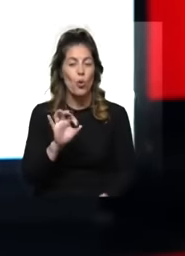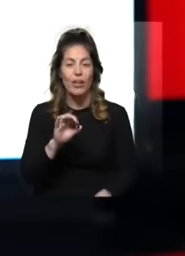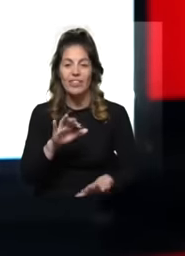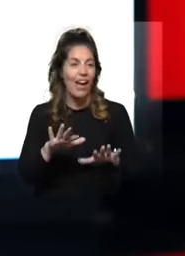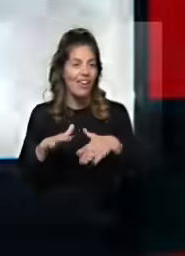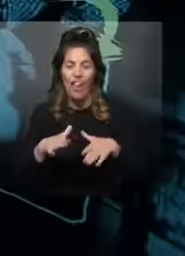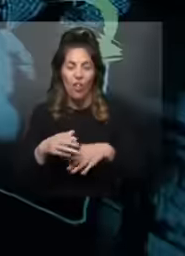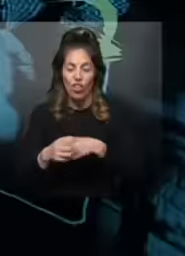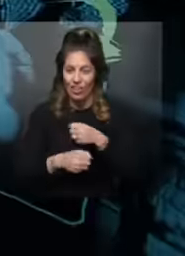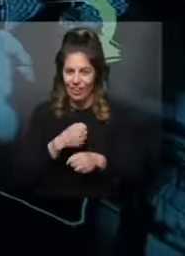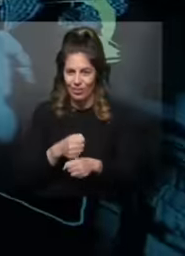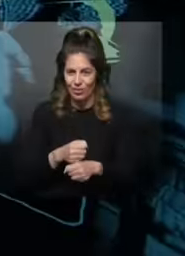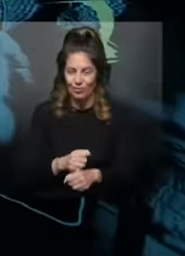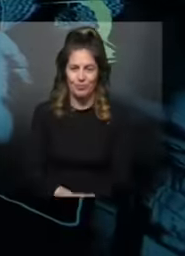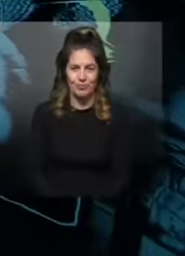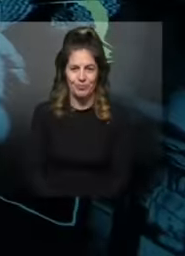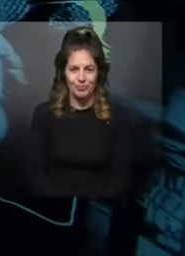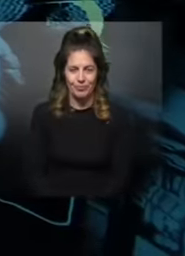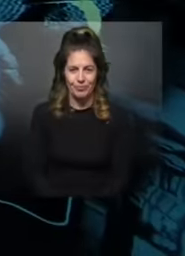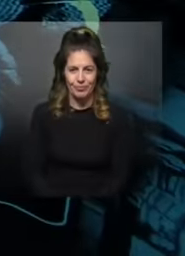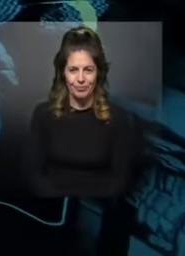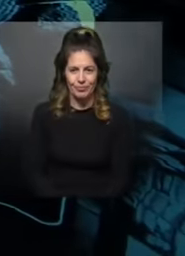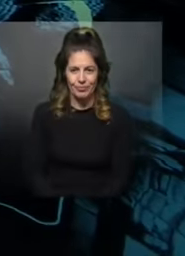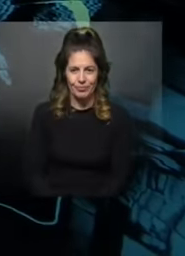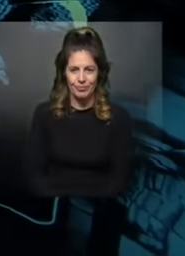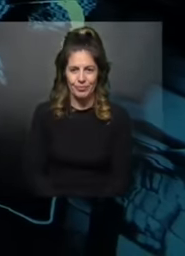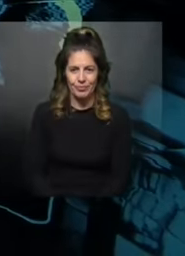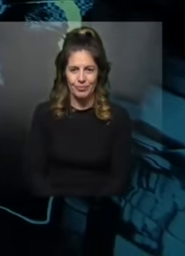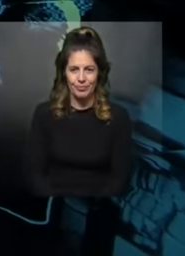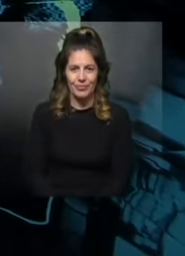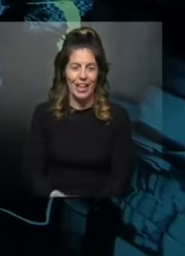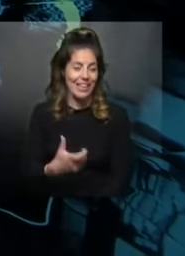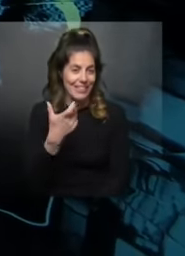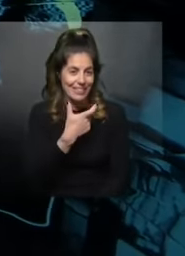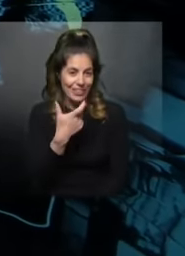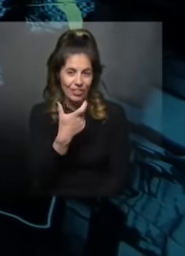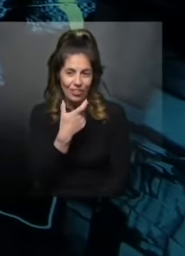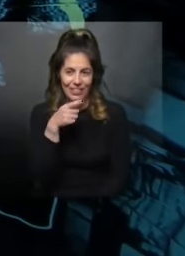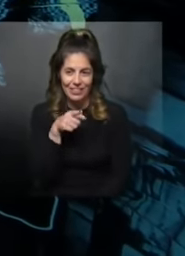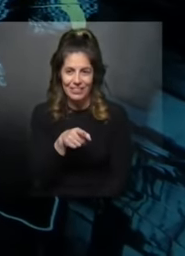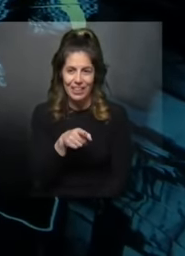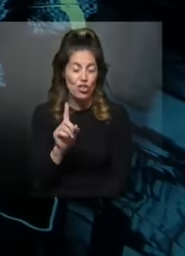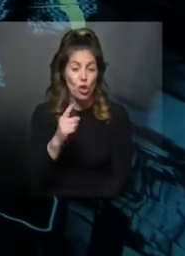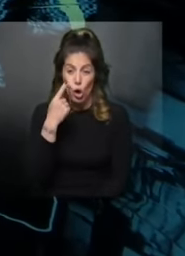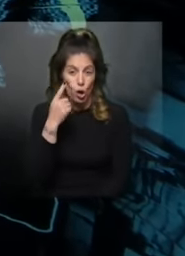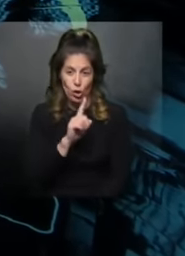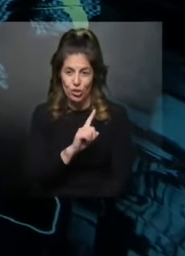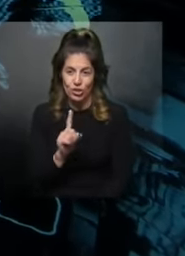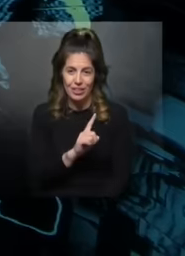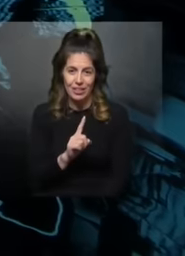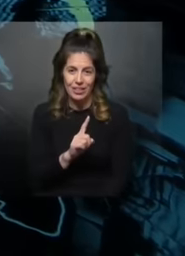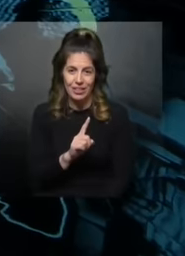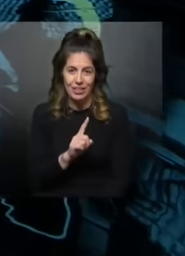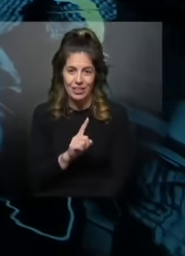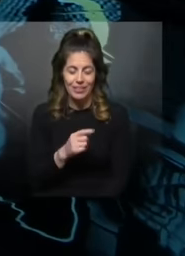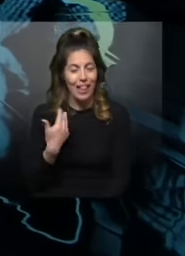¿no? Bueno, está. Y tiene esa sonrisa que yo no lo conocí. No lo conocí.